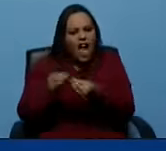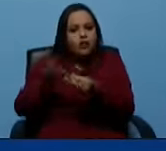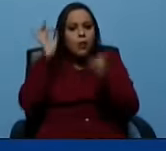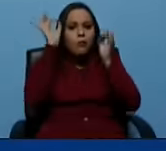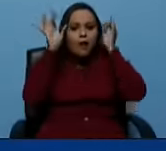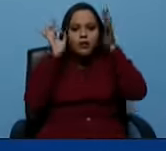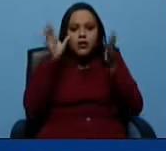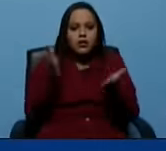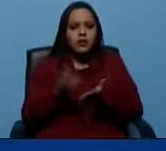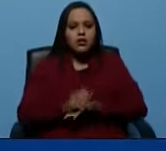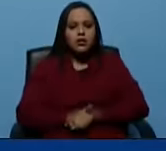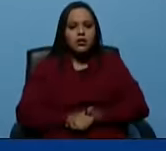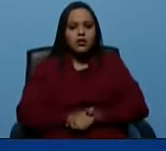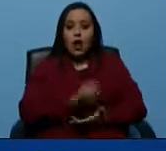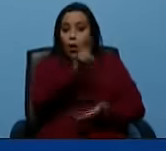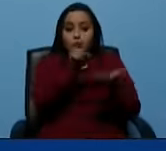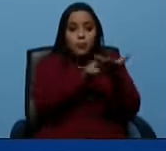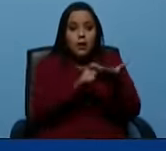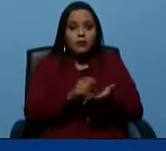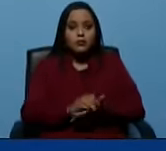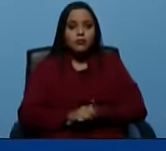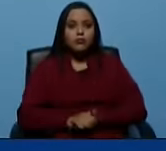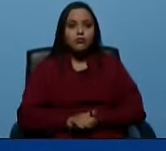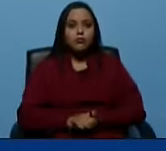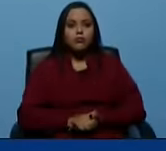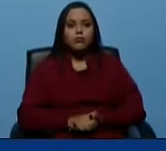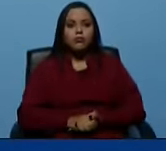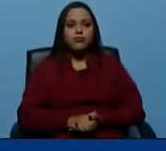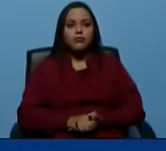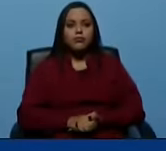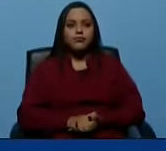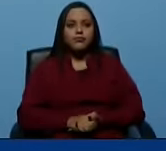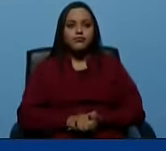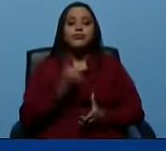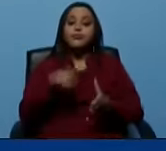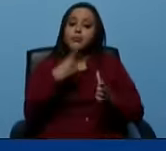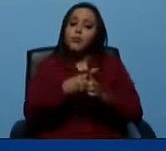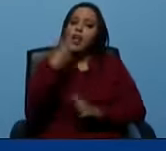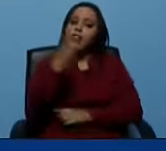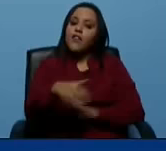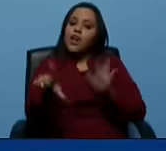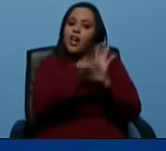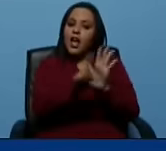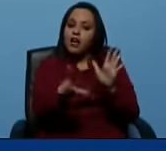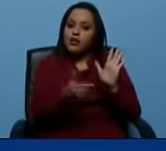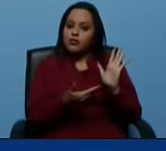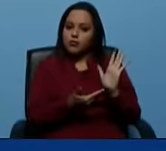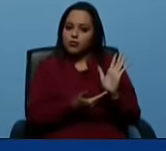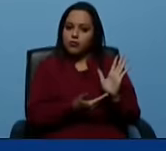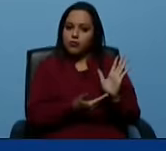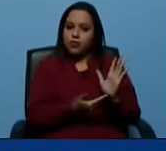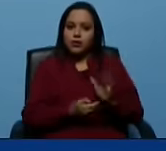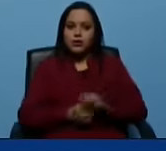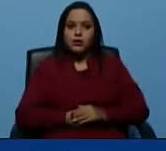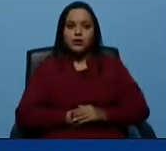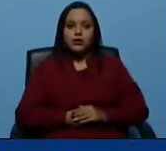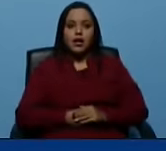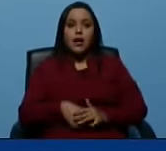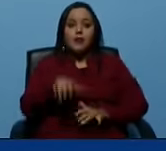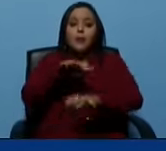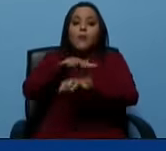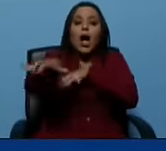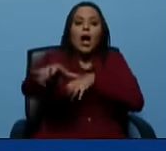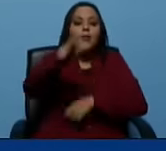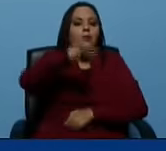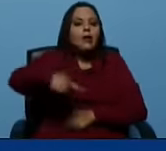absolutamente. Entonces, que prevalezca la ley. la inmensa mayoría de